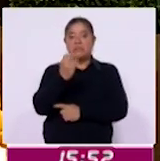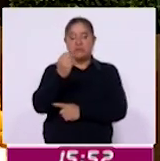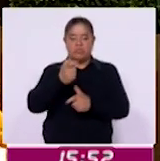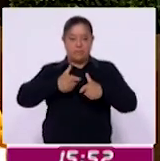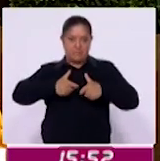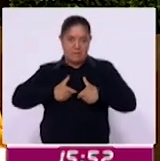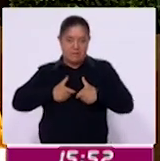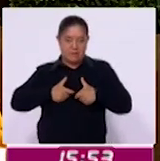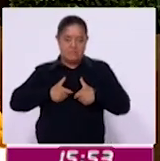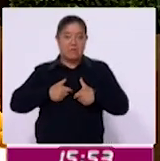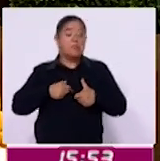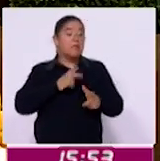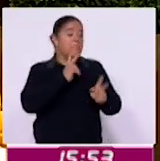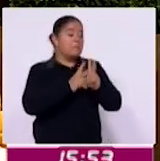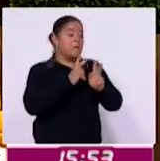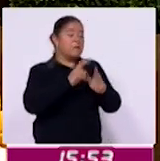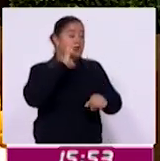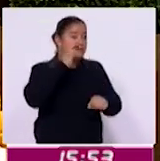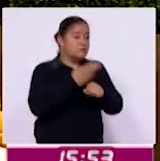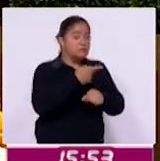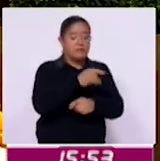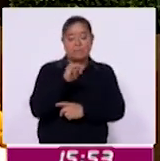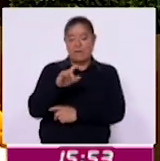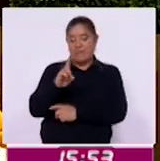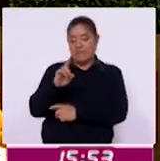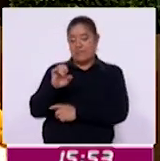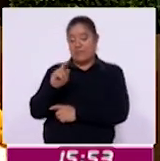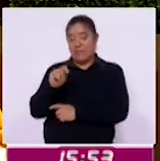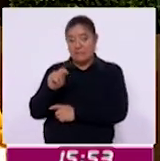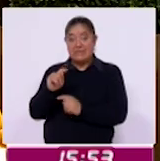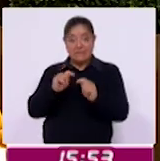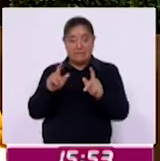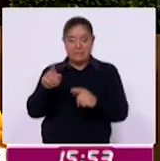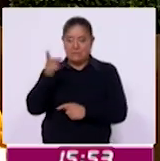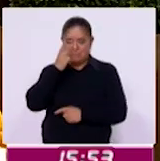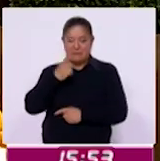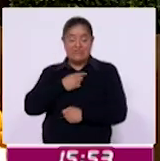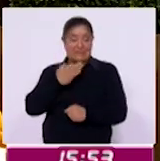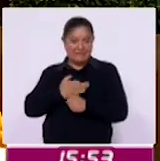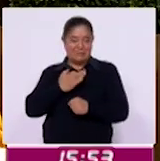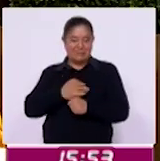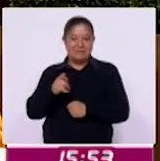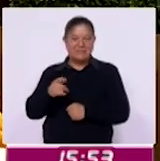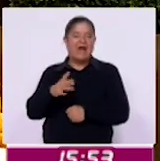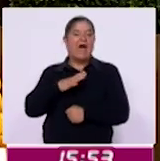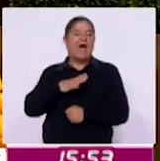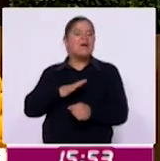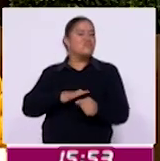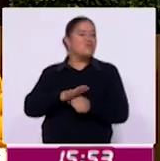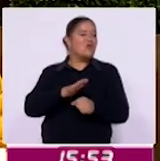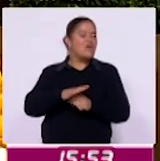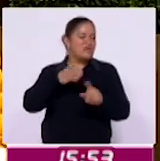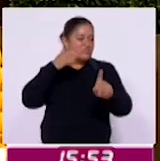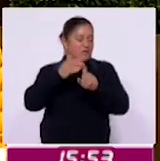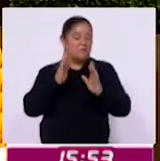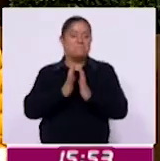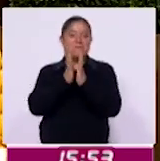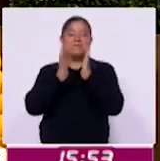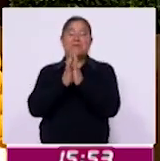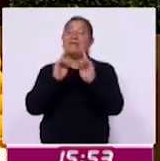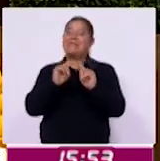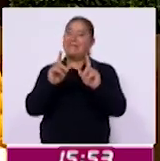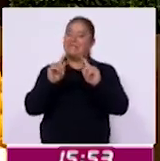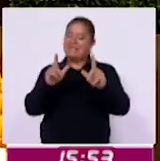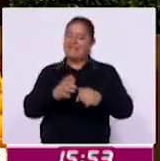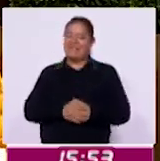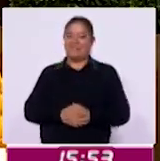medallas y platicamos con el encargado del Instituto del Deporte de Tlaxcala, quien nos da un balance hasta el momento de lo que se tiene con respecto a la participación de Tlaxcala